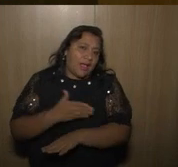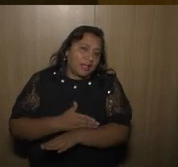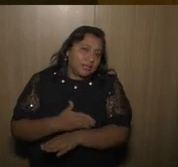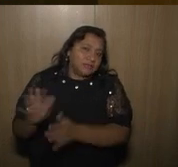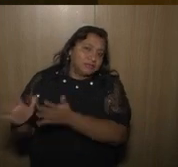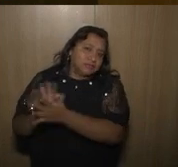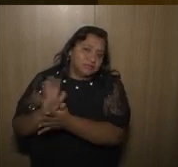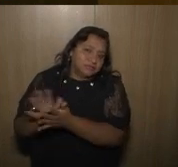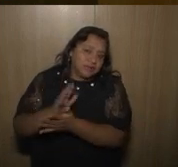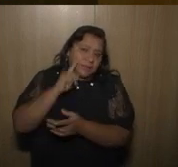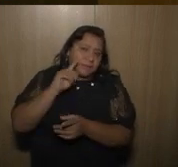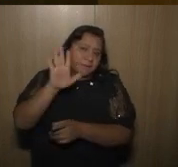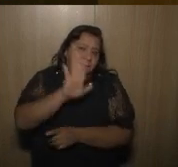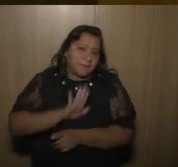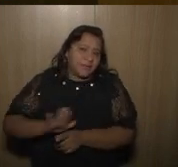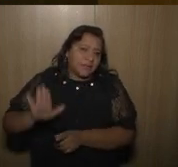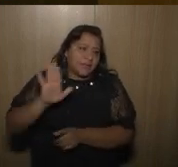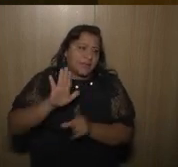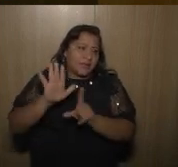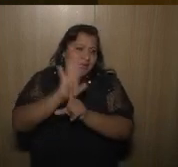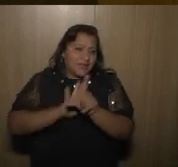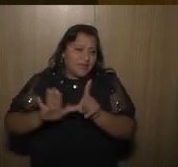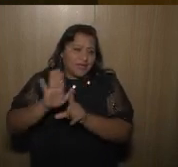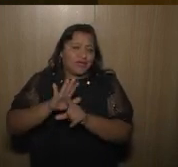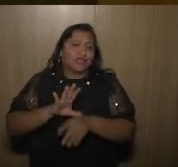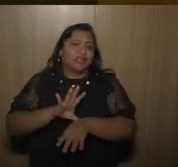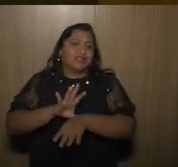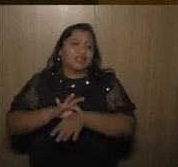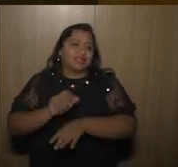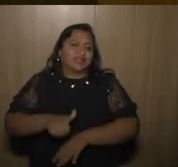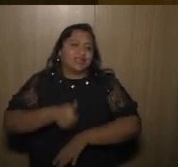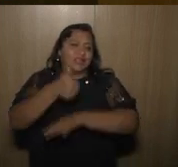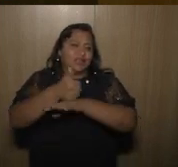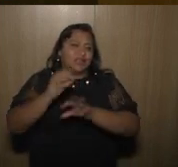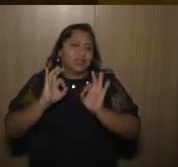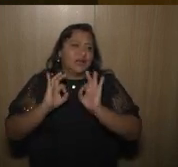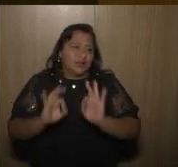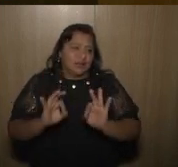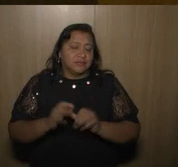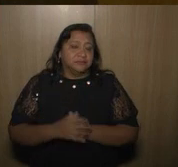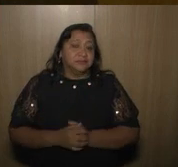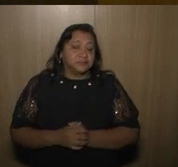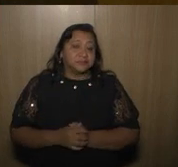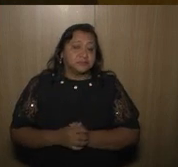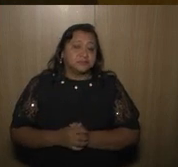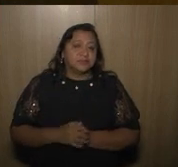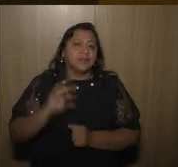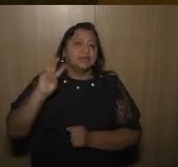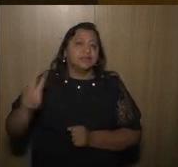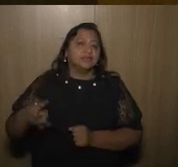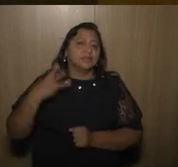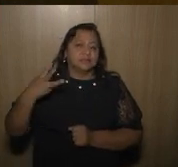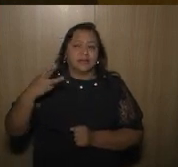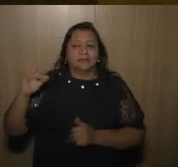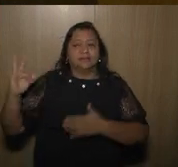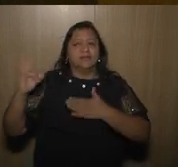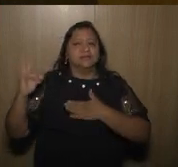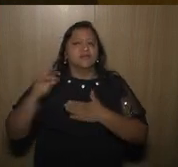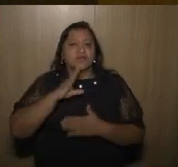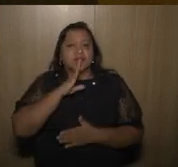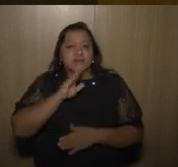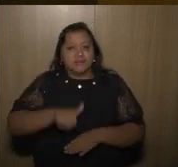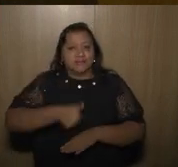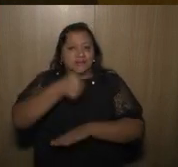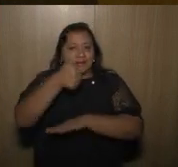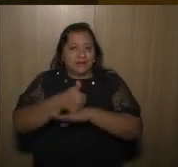en el video, en la participación del director de calidad. Vamos a pasar a nuestro tercer testimonio a cargo de la rectora del